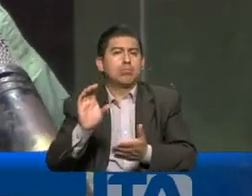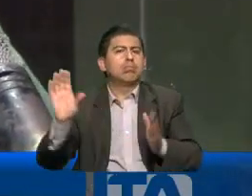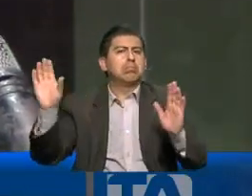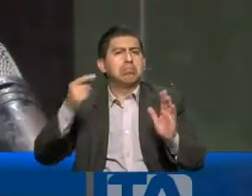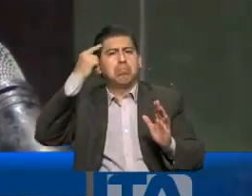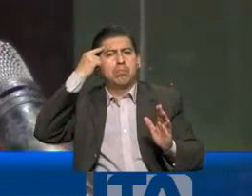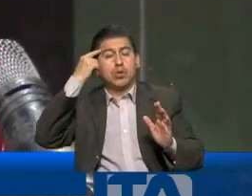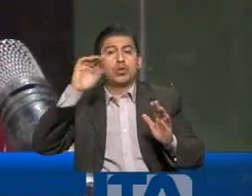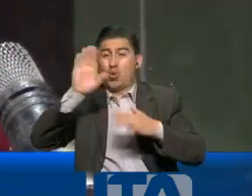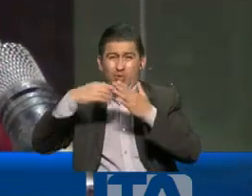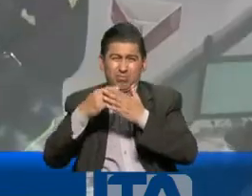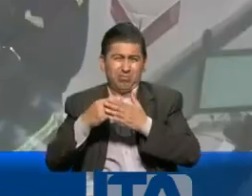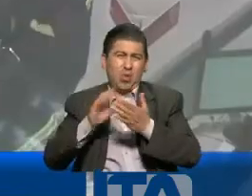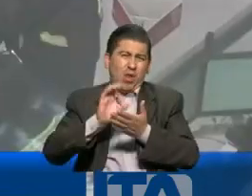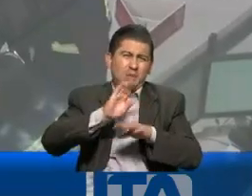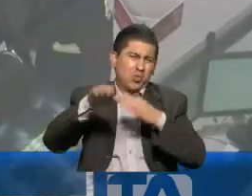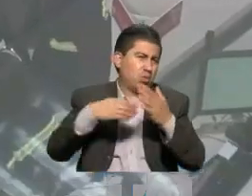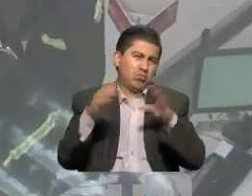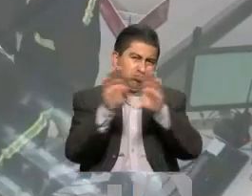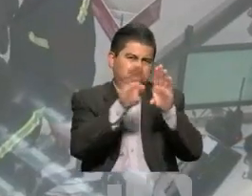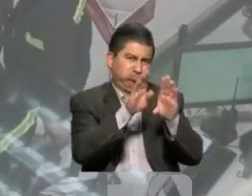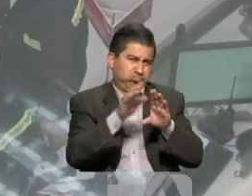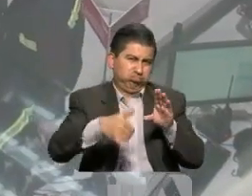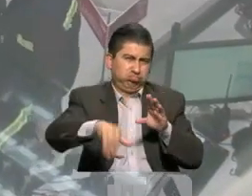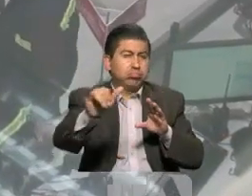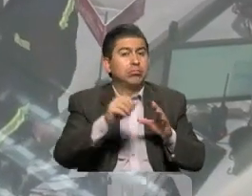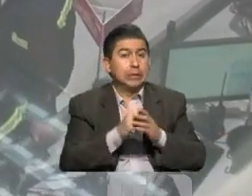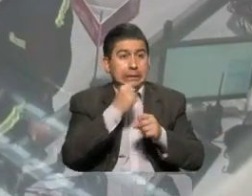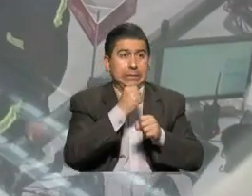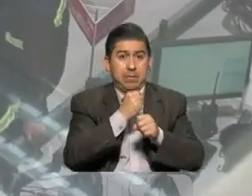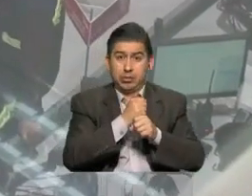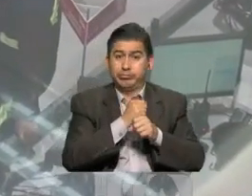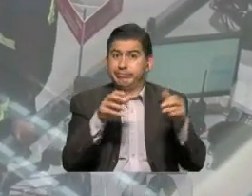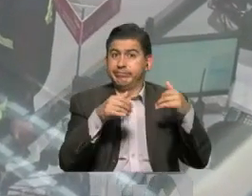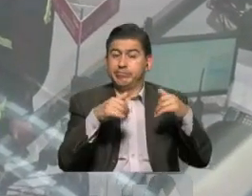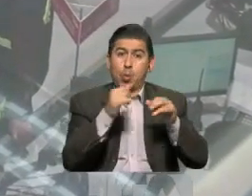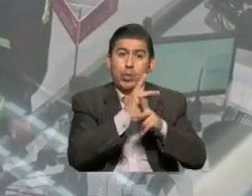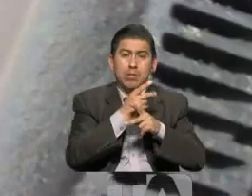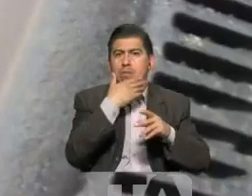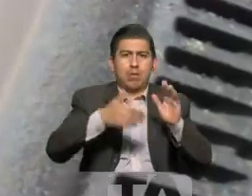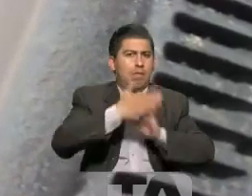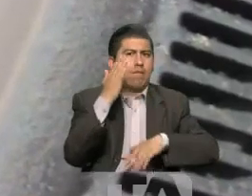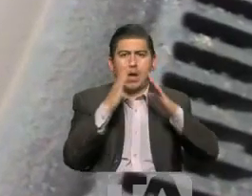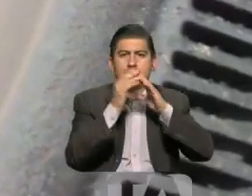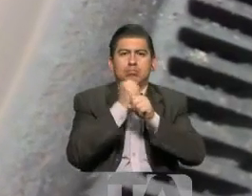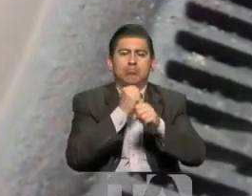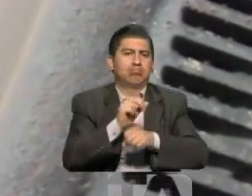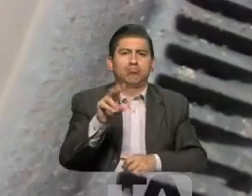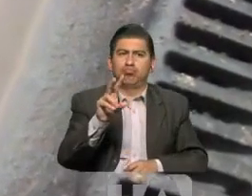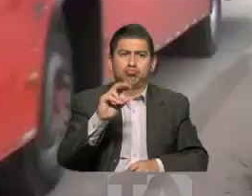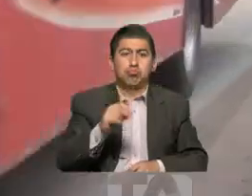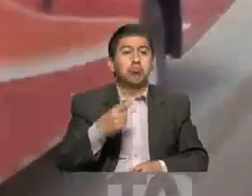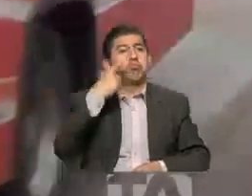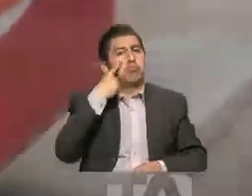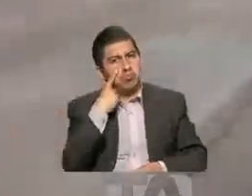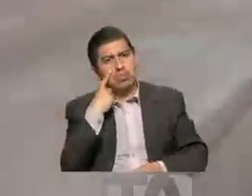de declarar en emergencia el territorio. A través de las cámaras, el ECU-911 se encuentra en constante monitoreo con el fin de determinar daños